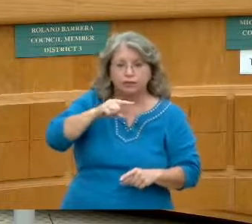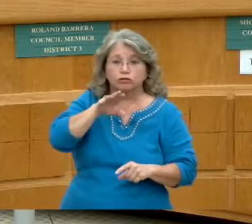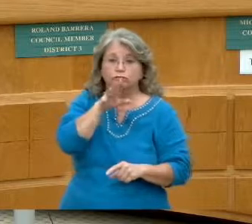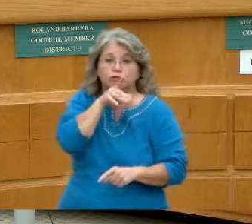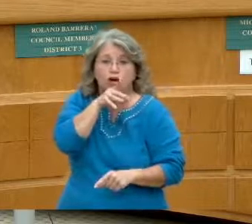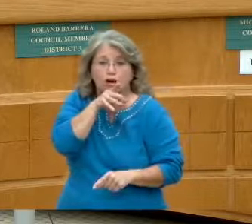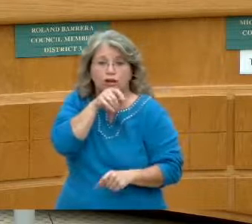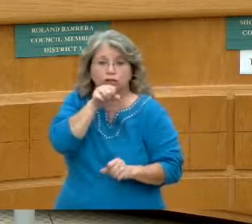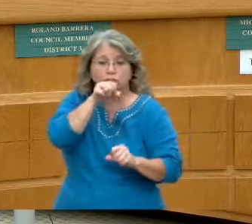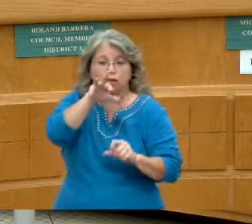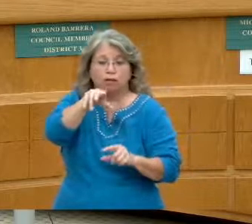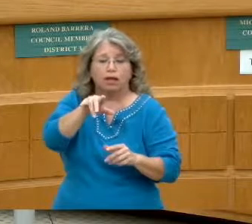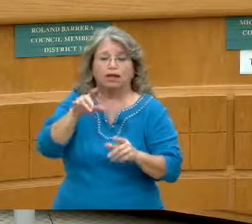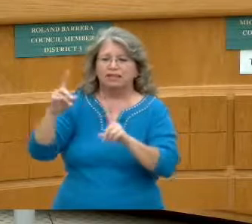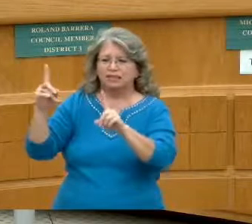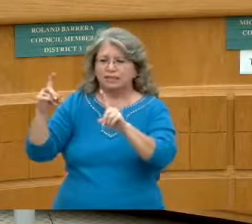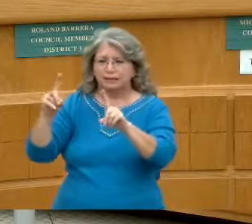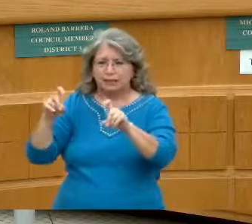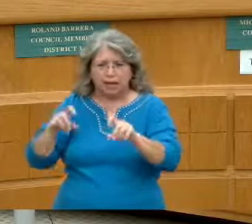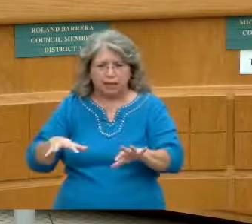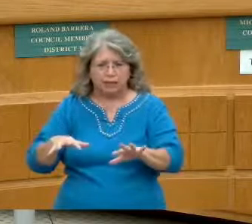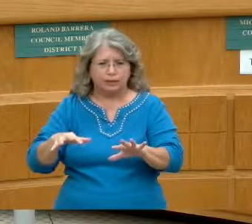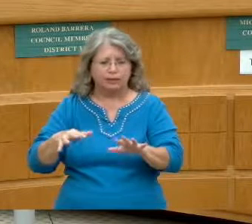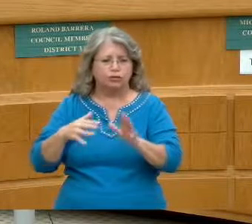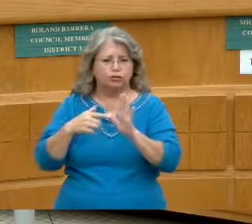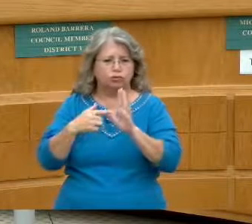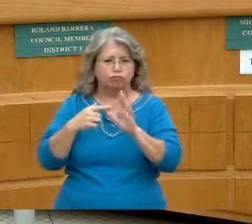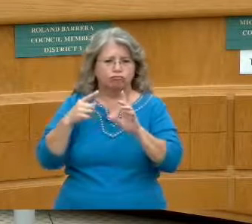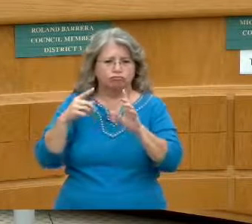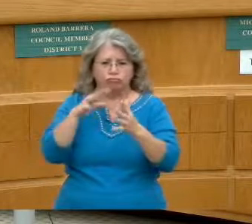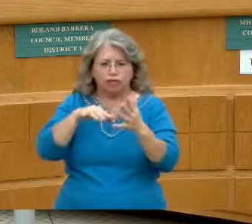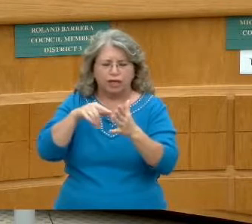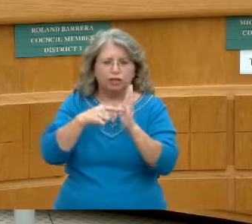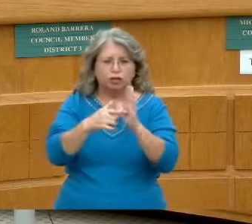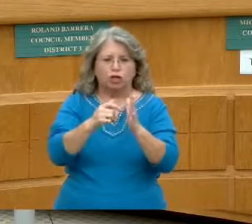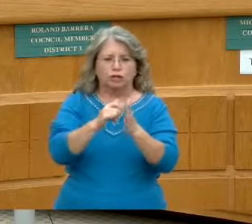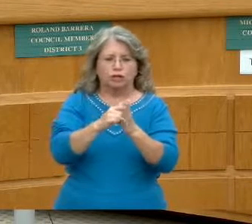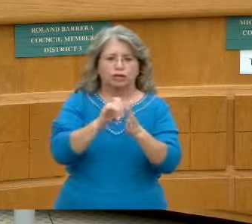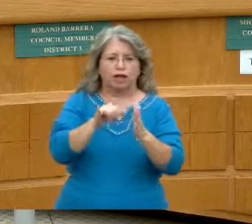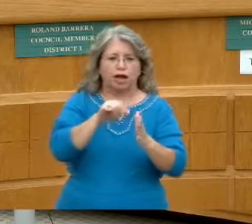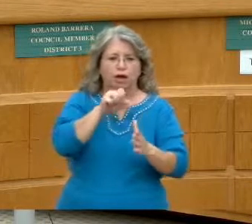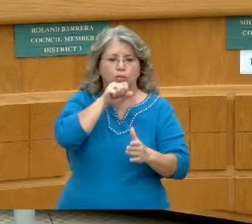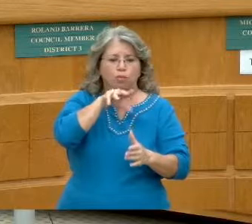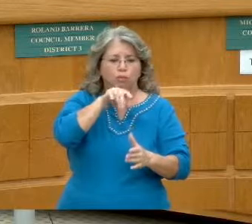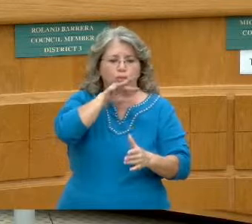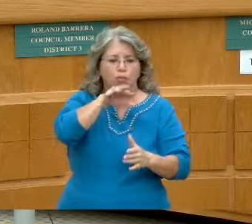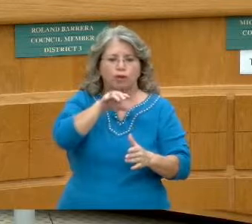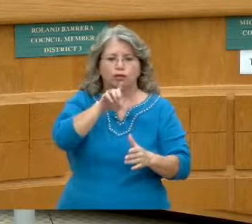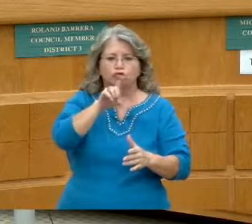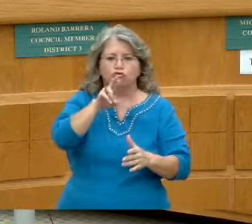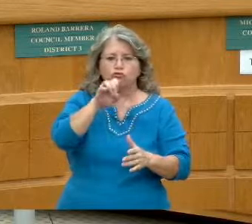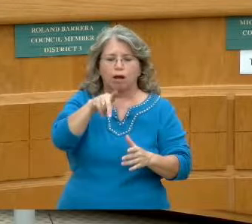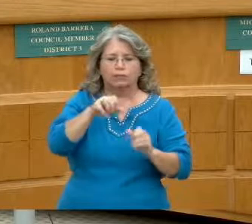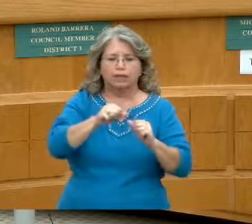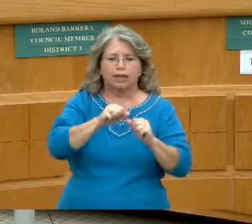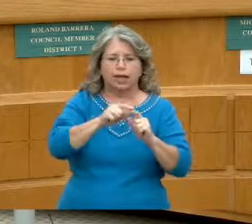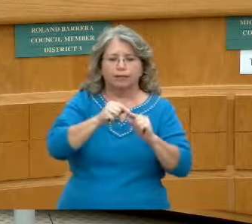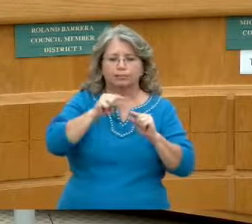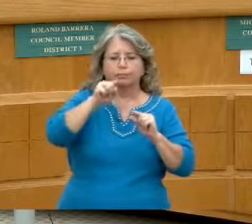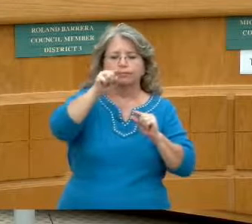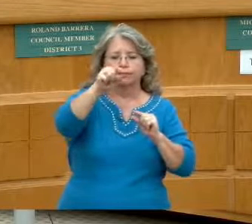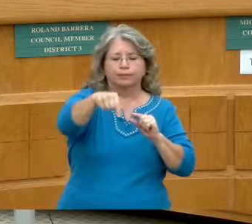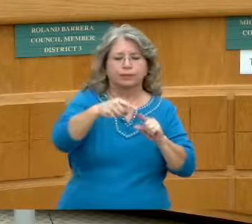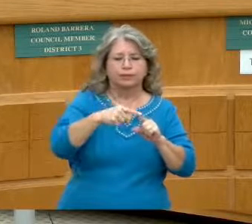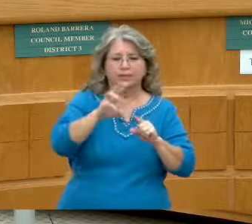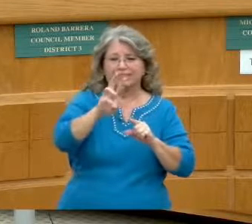these droplets travel around 6 feet distance. Keeping a distance of 6 feet or more from individuals can greatly